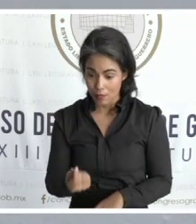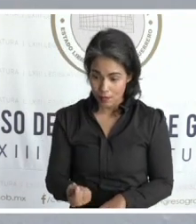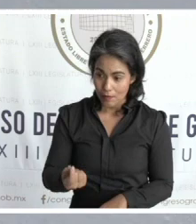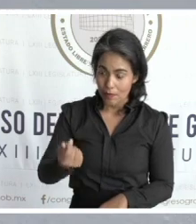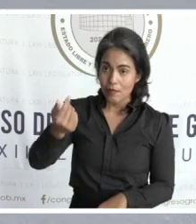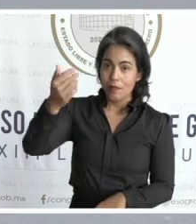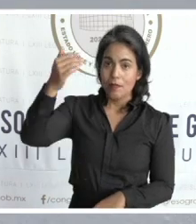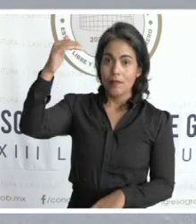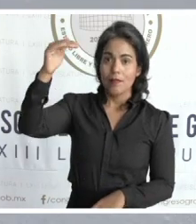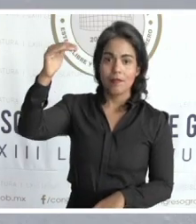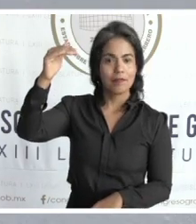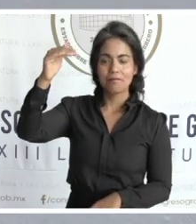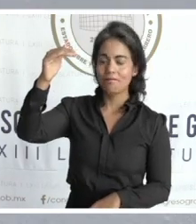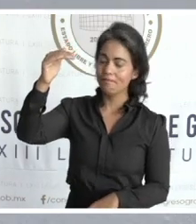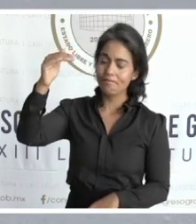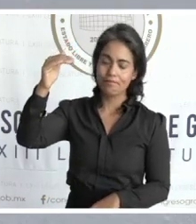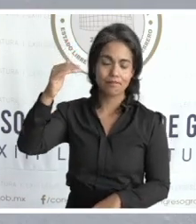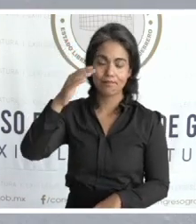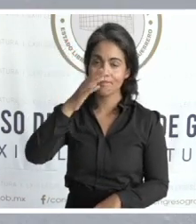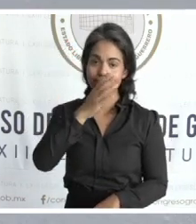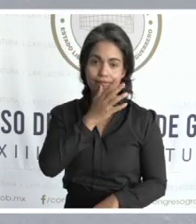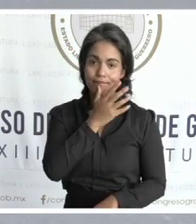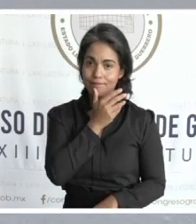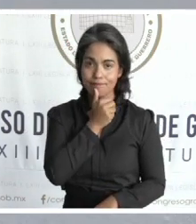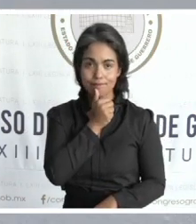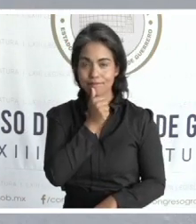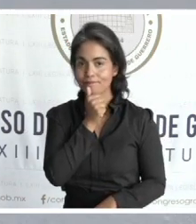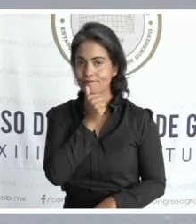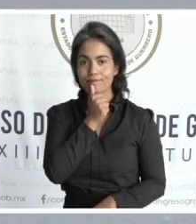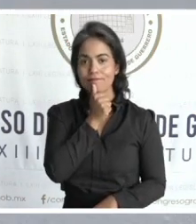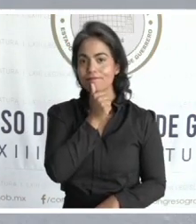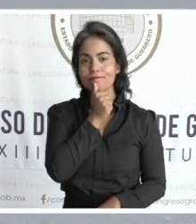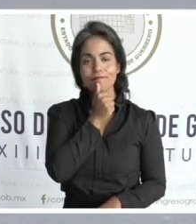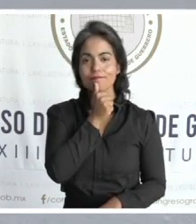vida quienes tenían la obligación de cuidarlo.